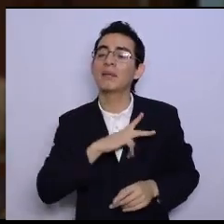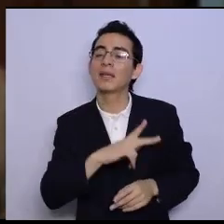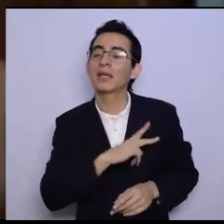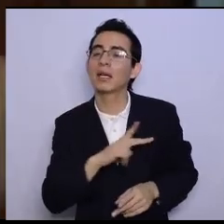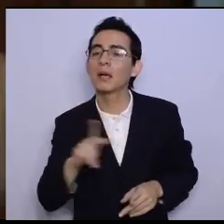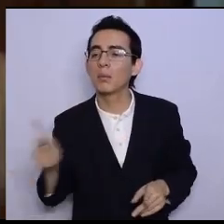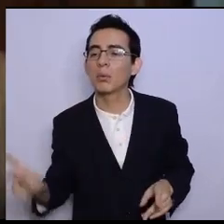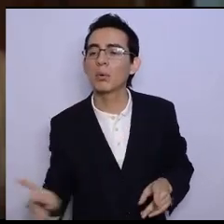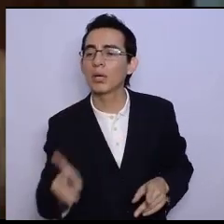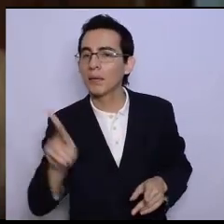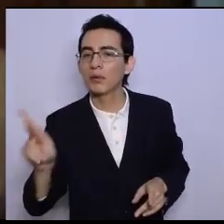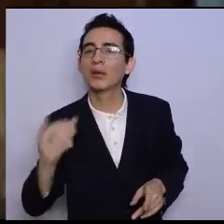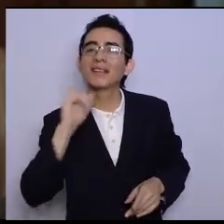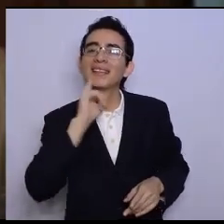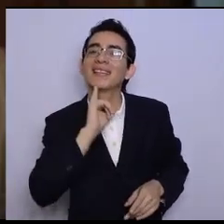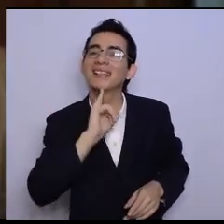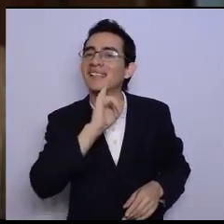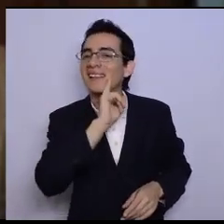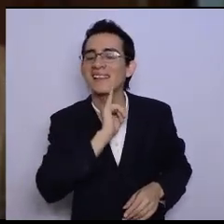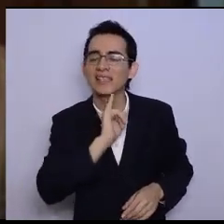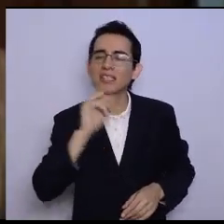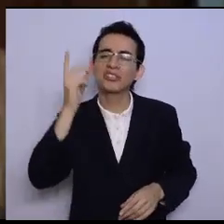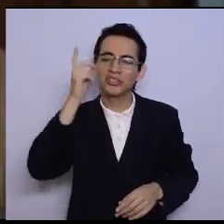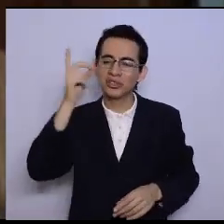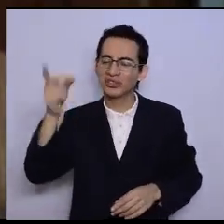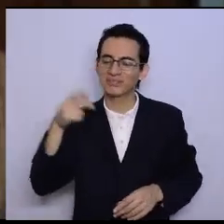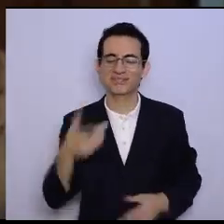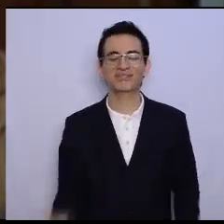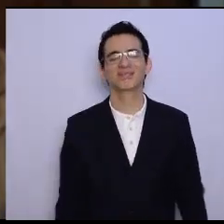mató. Y Dios le dijo, así no,